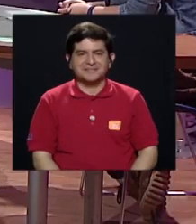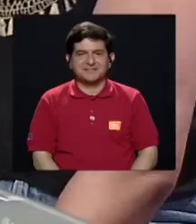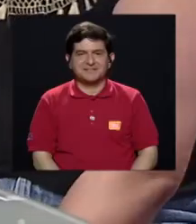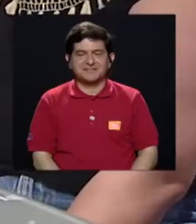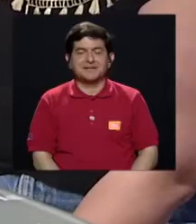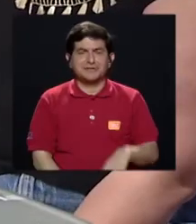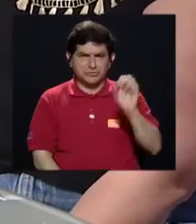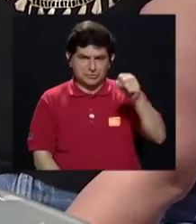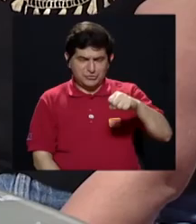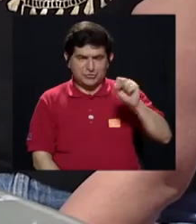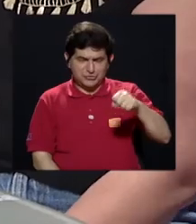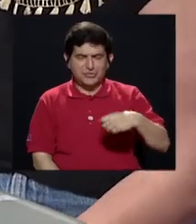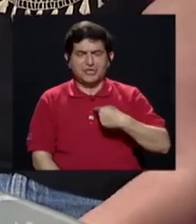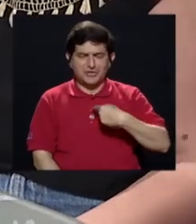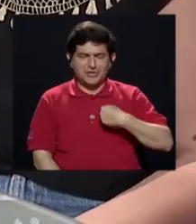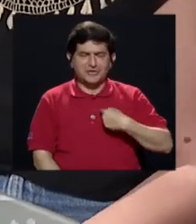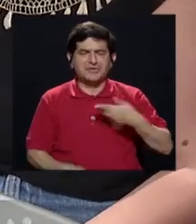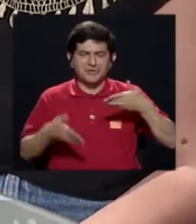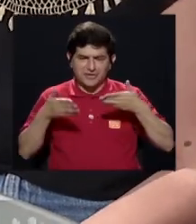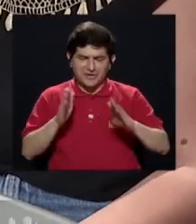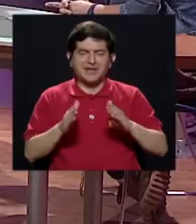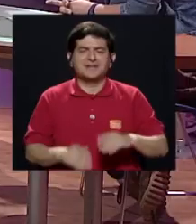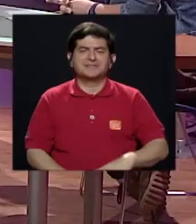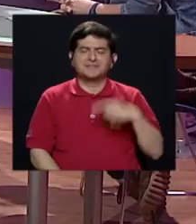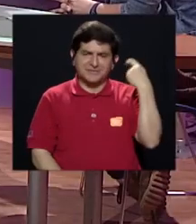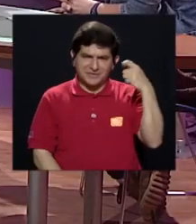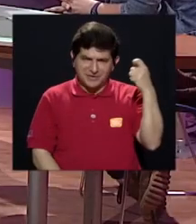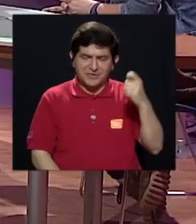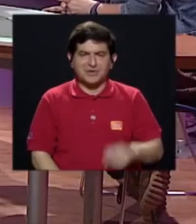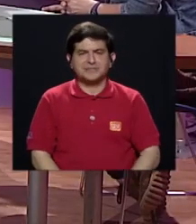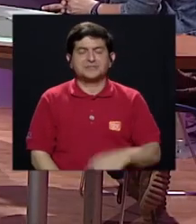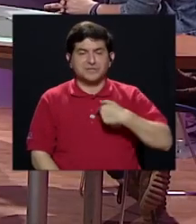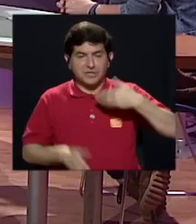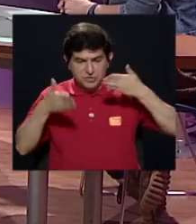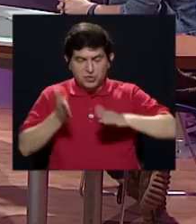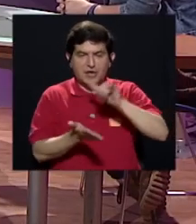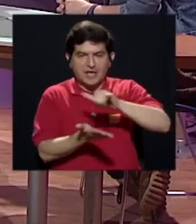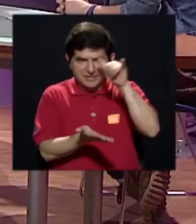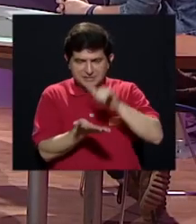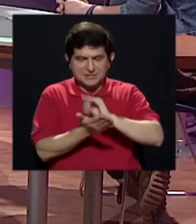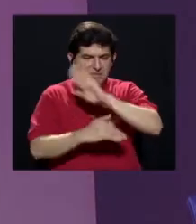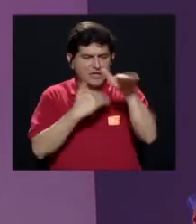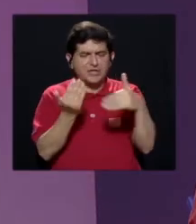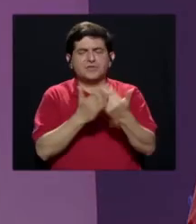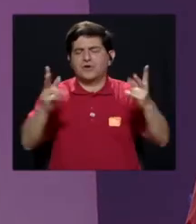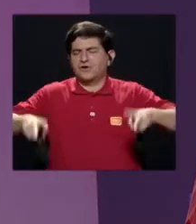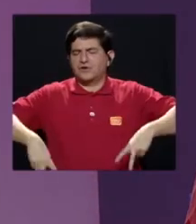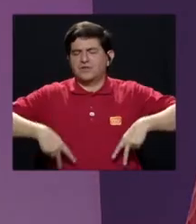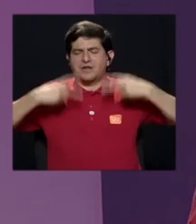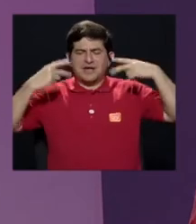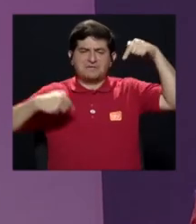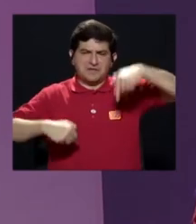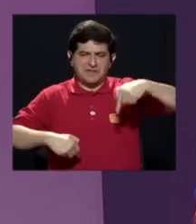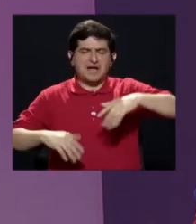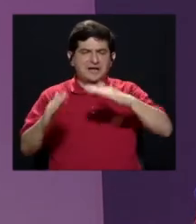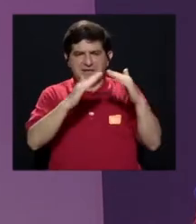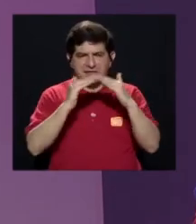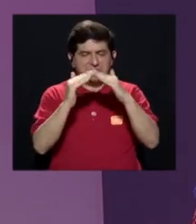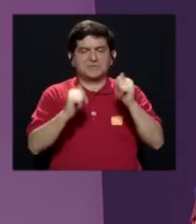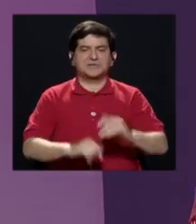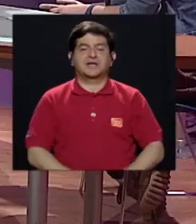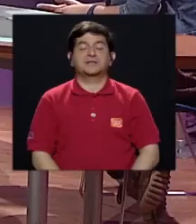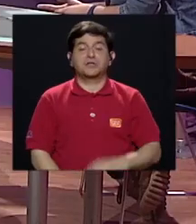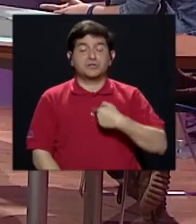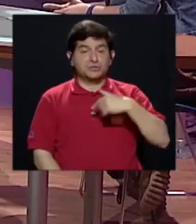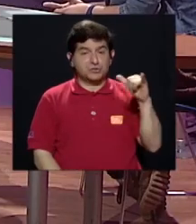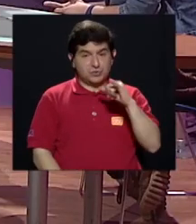La Victoria, en Guanacaste. ¿Verdad? Yo nací en San José y toda la vida he vivido por acá en la ciudad. Y